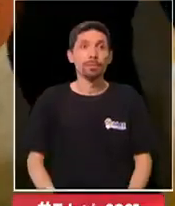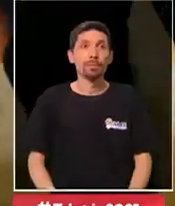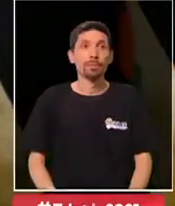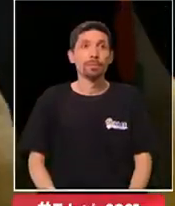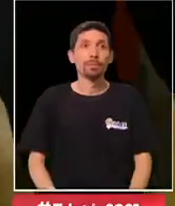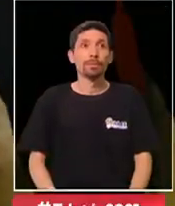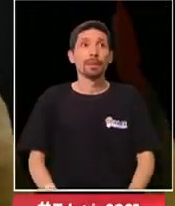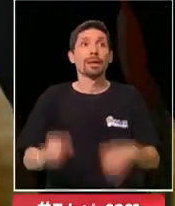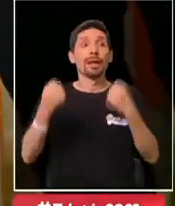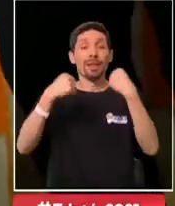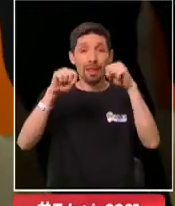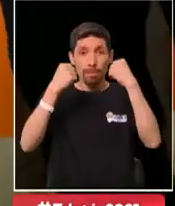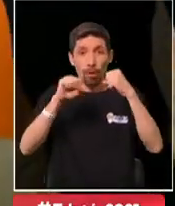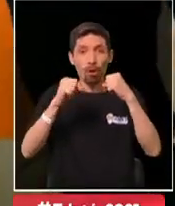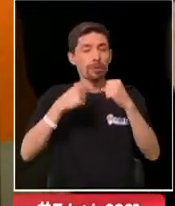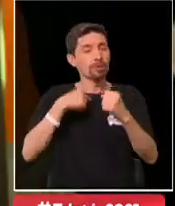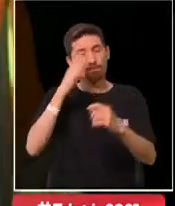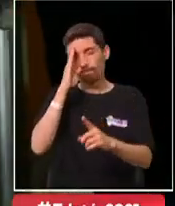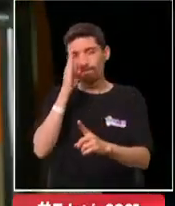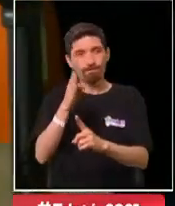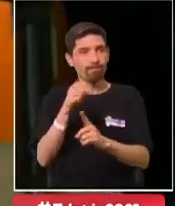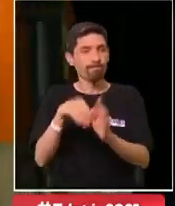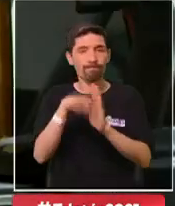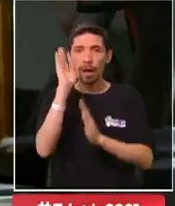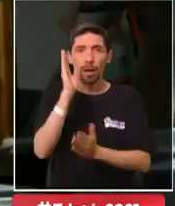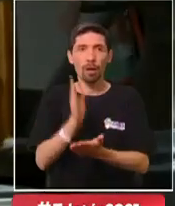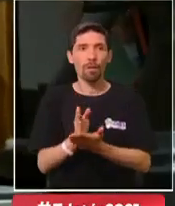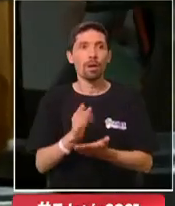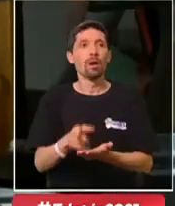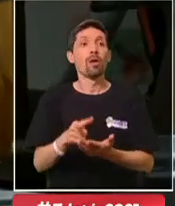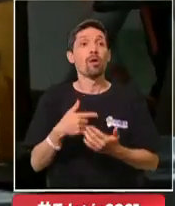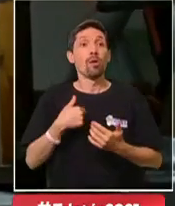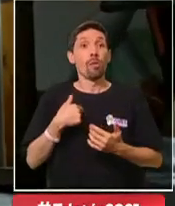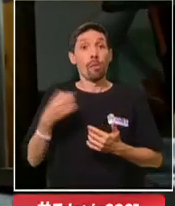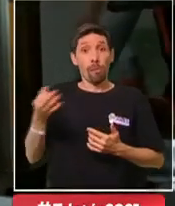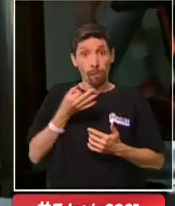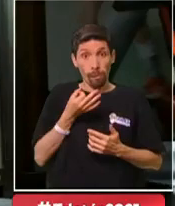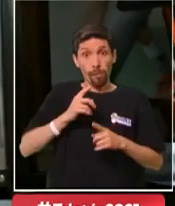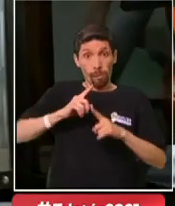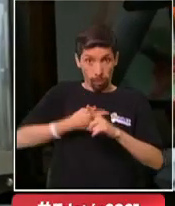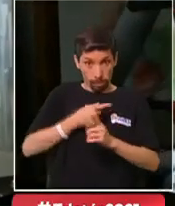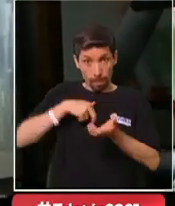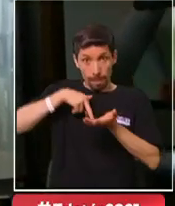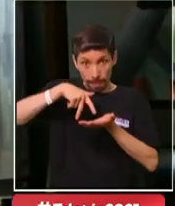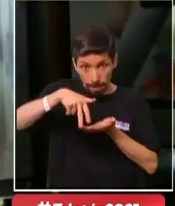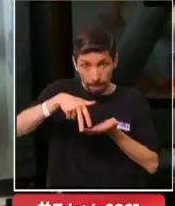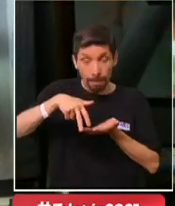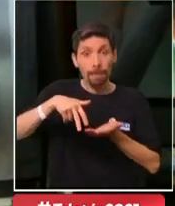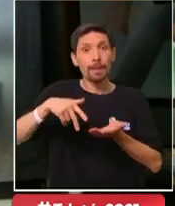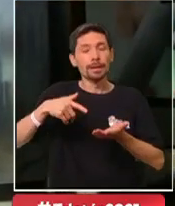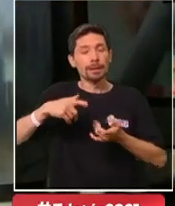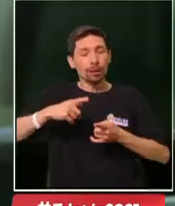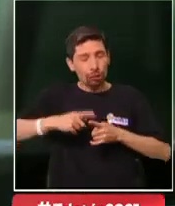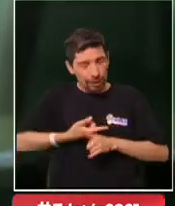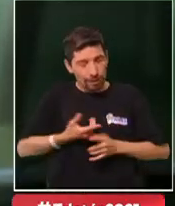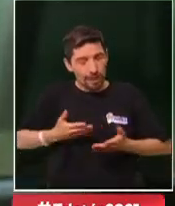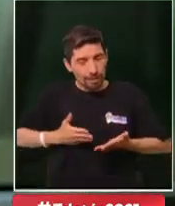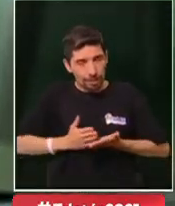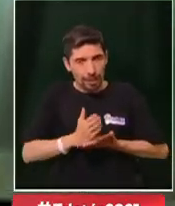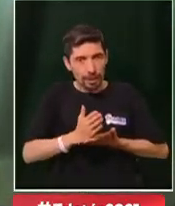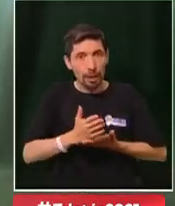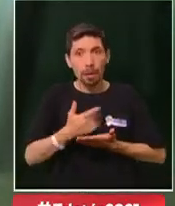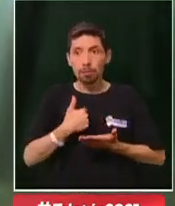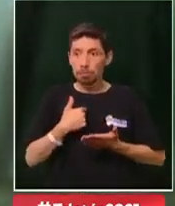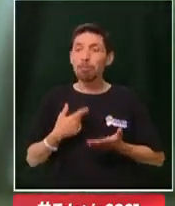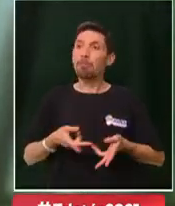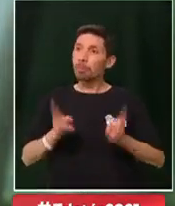El deporte es mi mayor rehabilitación. Cuando ya me dicen ya tengo que volver a caminar, tengo que volver a empezar, me ayuda a pararme muy